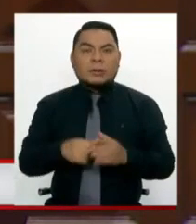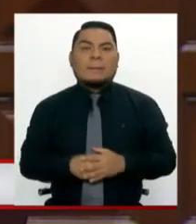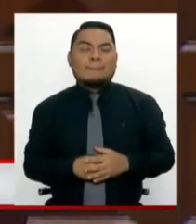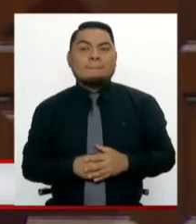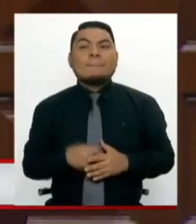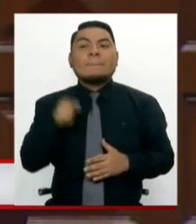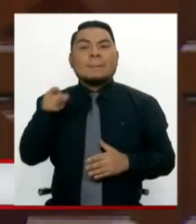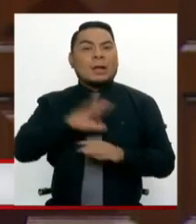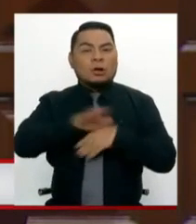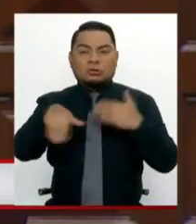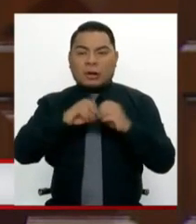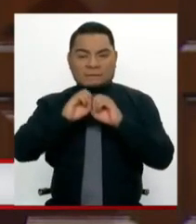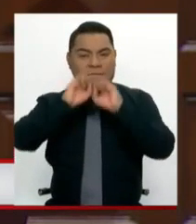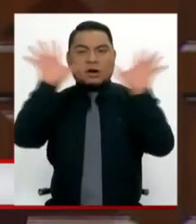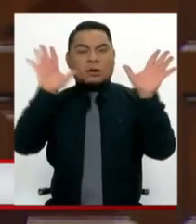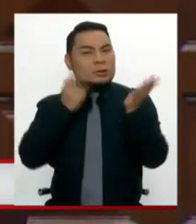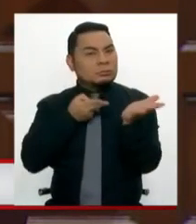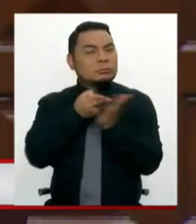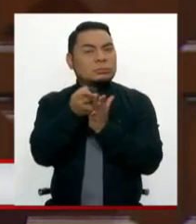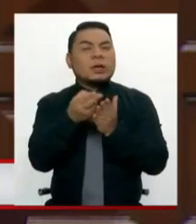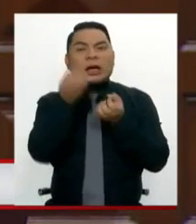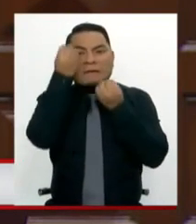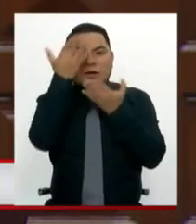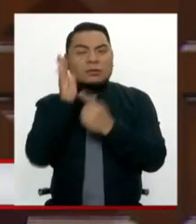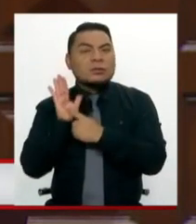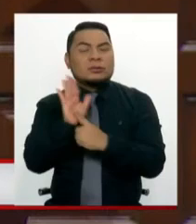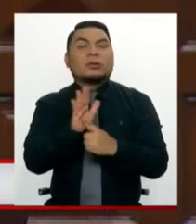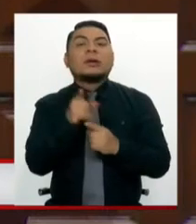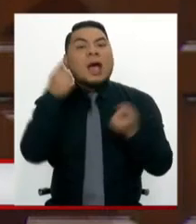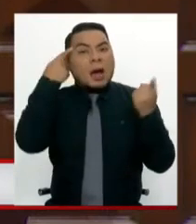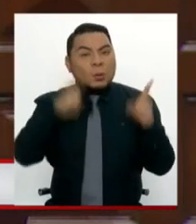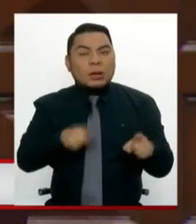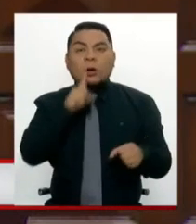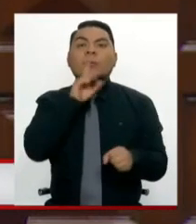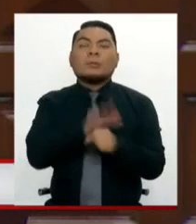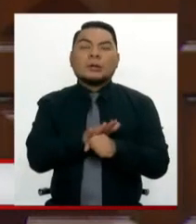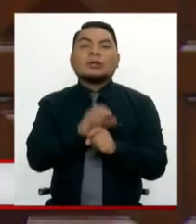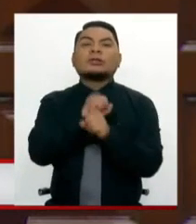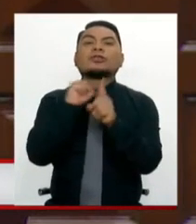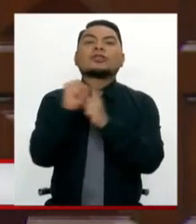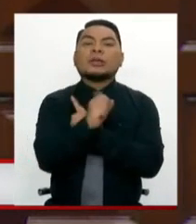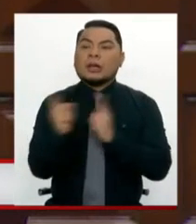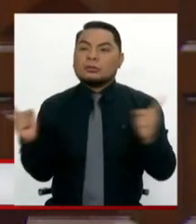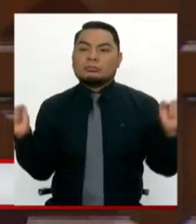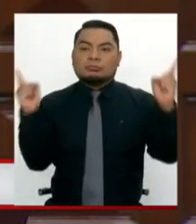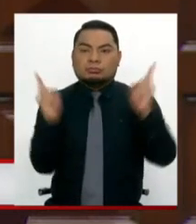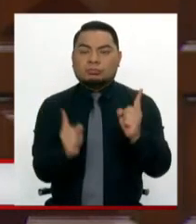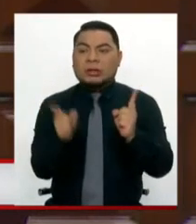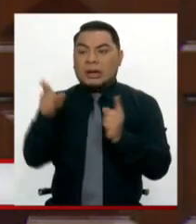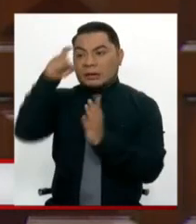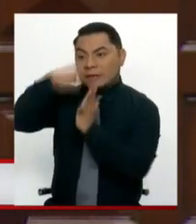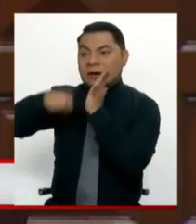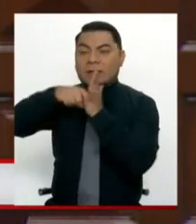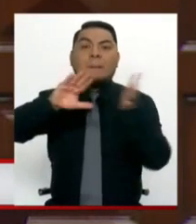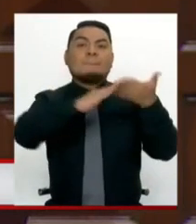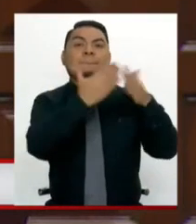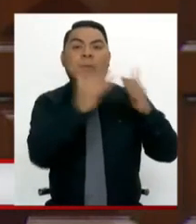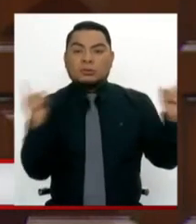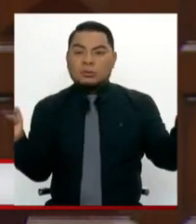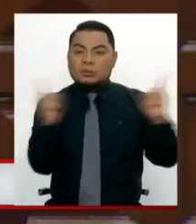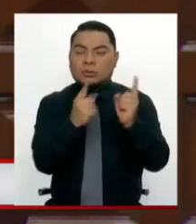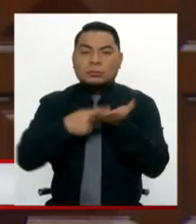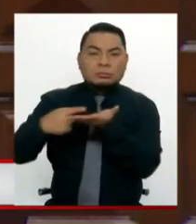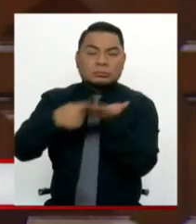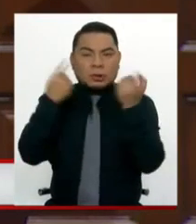Se transparenta la información relativa a acuerdos y compromisos sociales a través de diversos mecanismos que permiten su